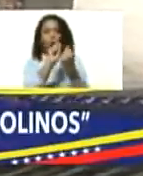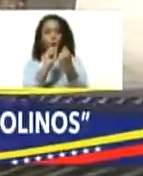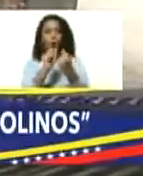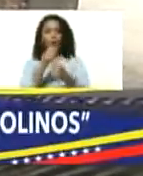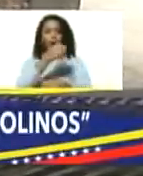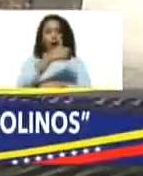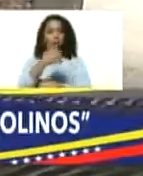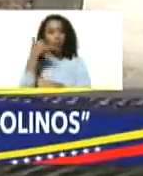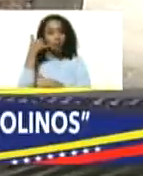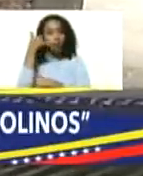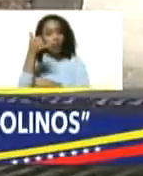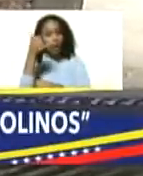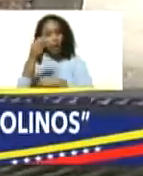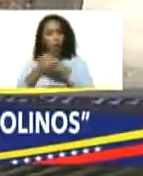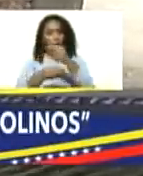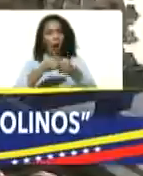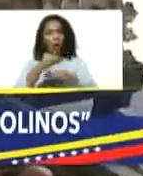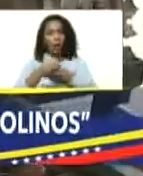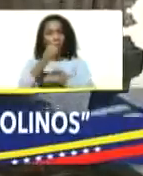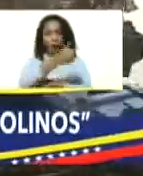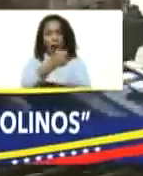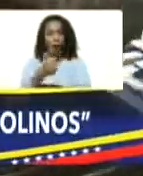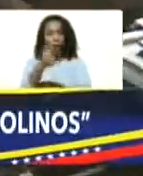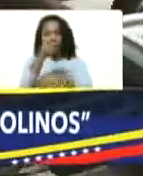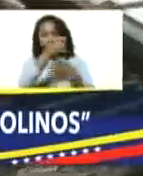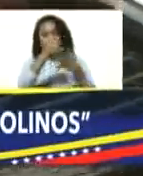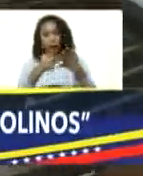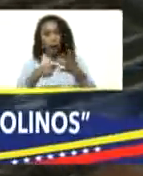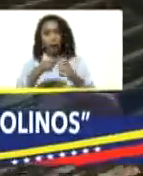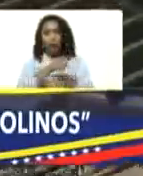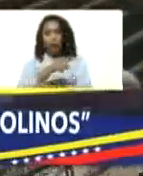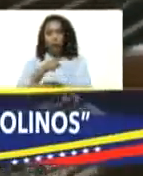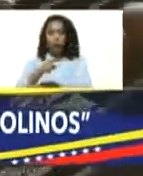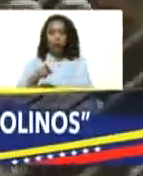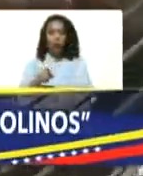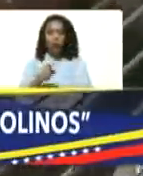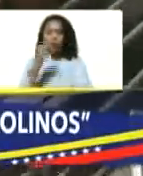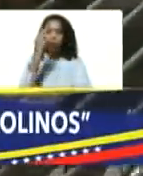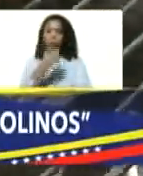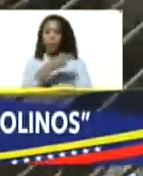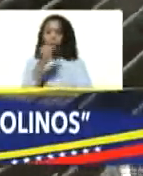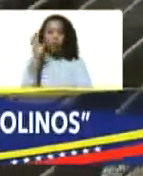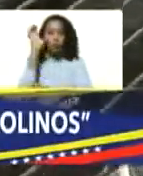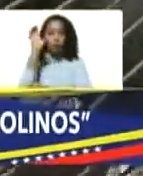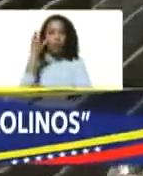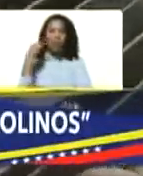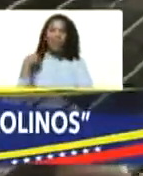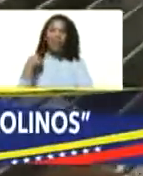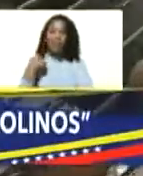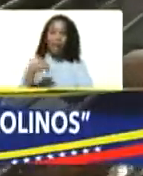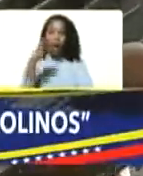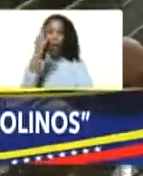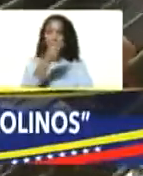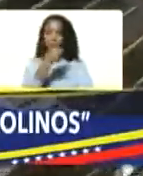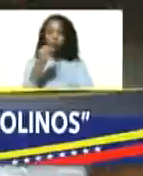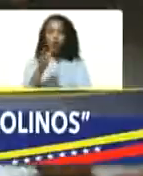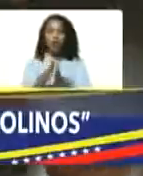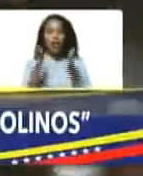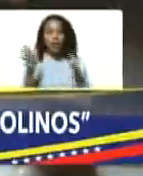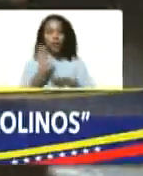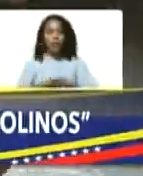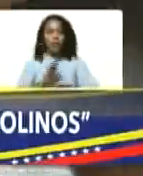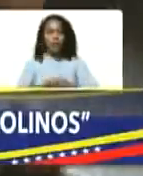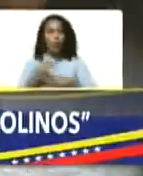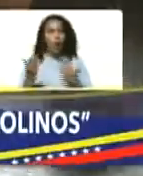llamada que nos hace en cada en cada línea que nos dicta que el compromiso de la patria tiene que ser un compromiso grande porque